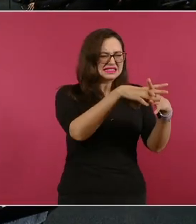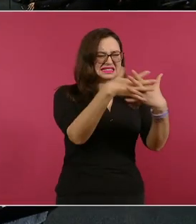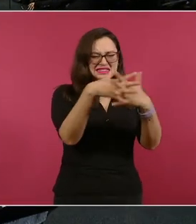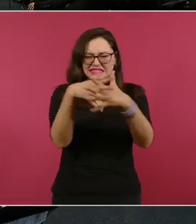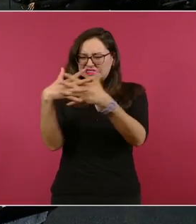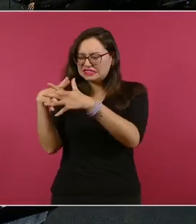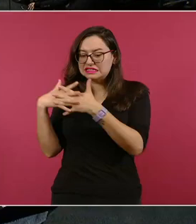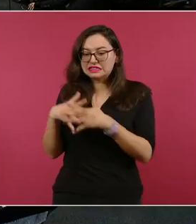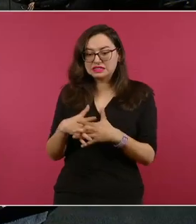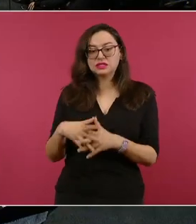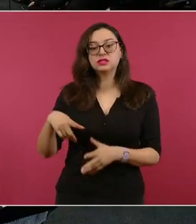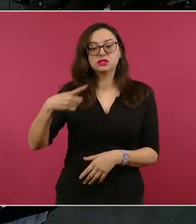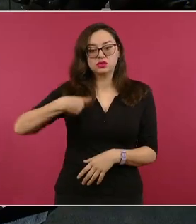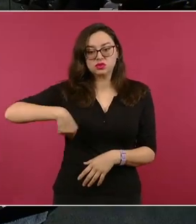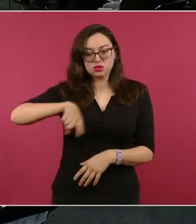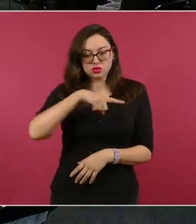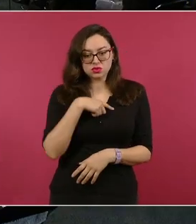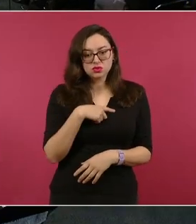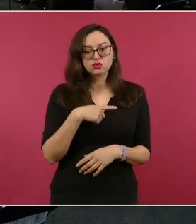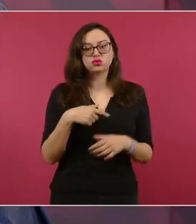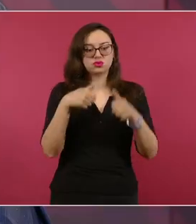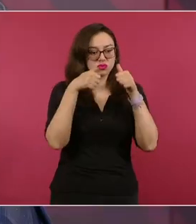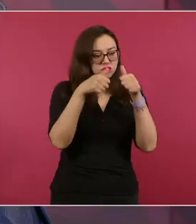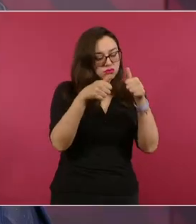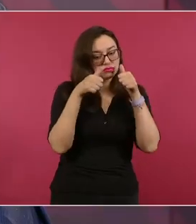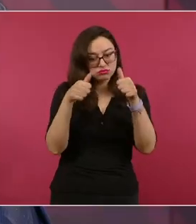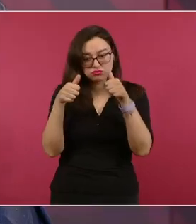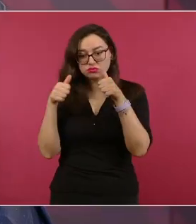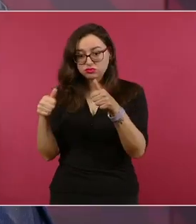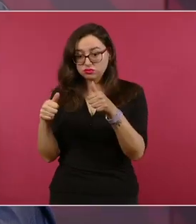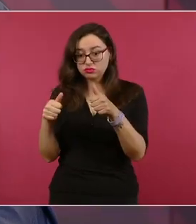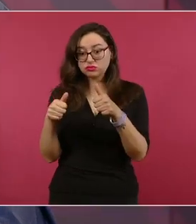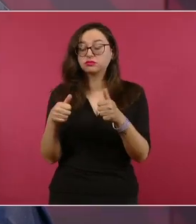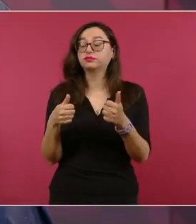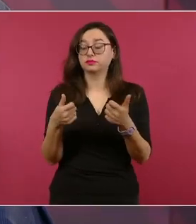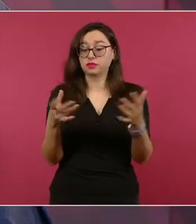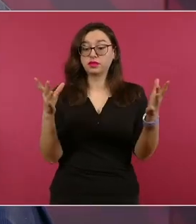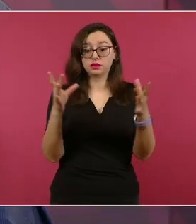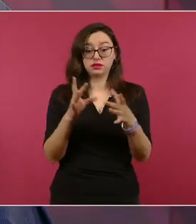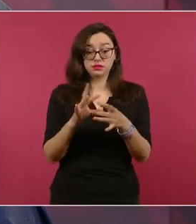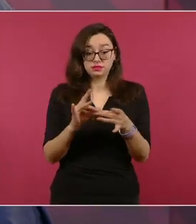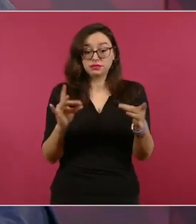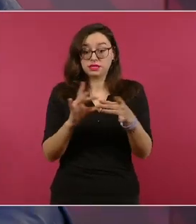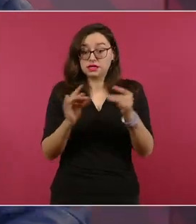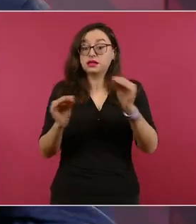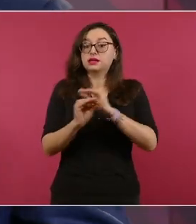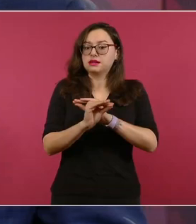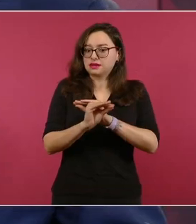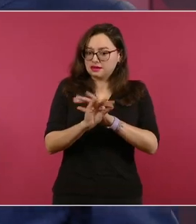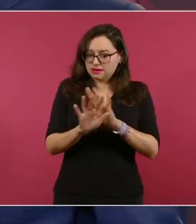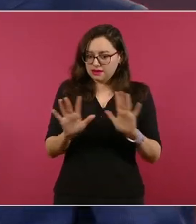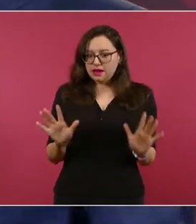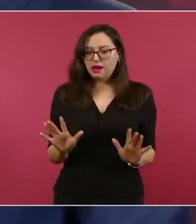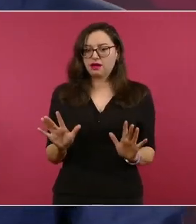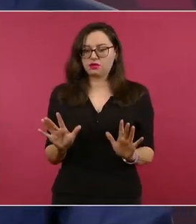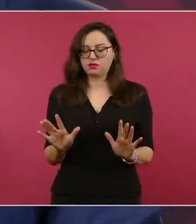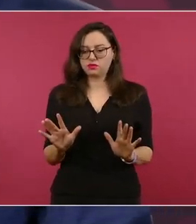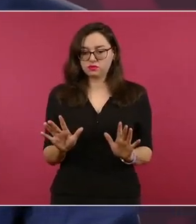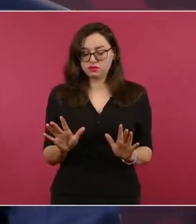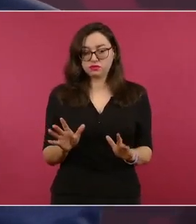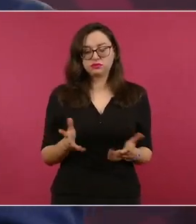se va a aclarar, y estamos buscando a los muchachos y